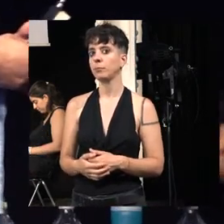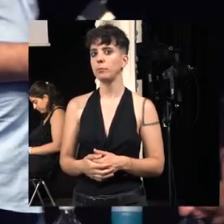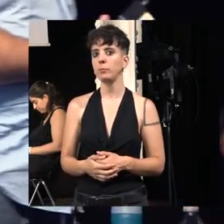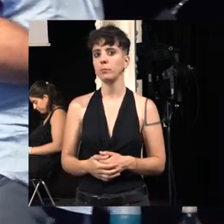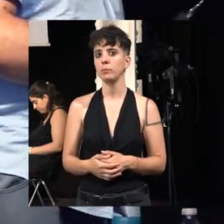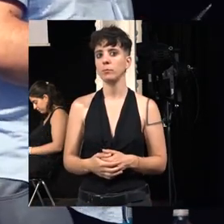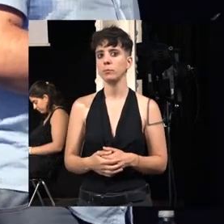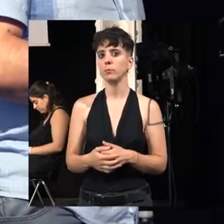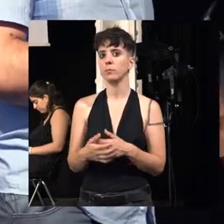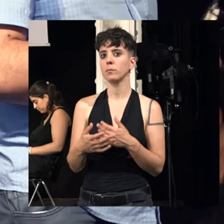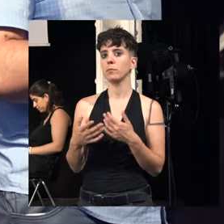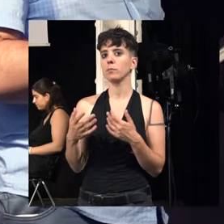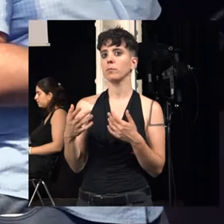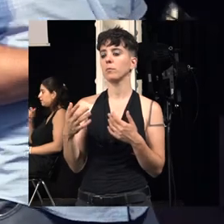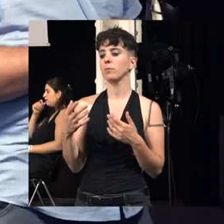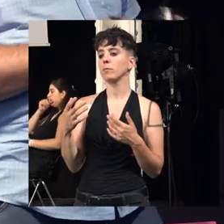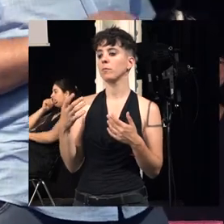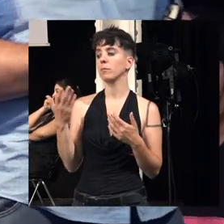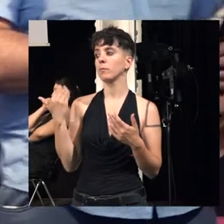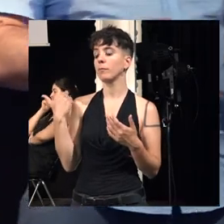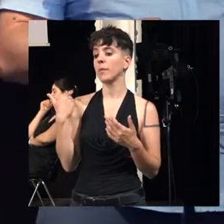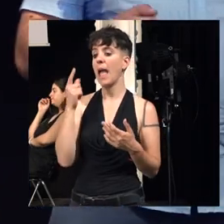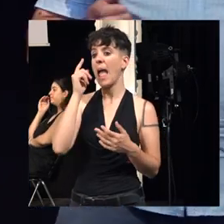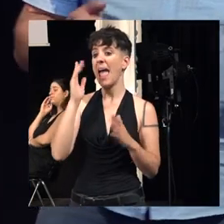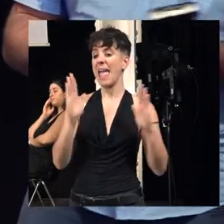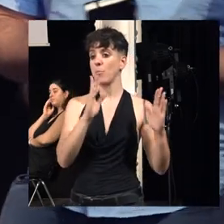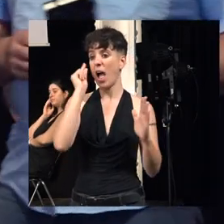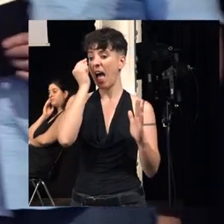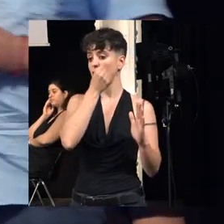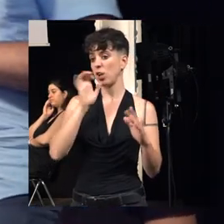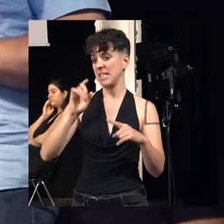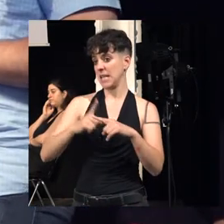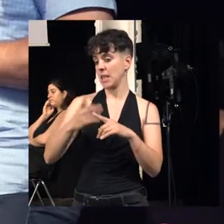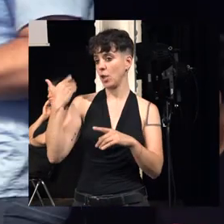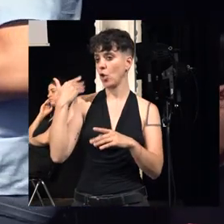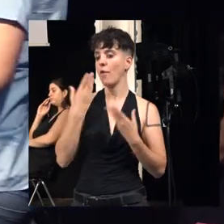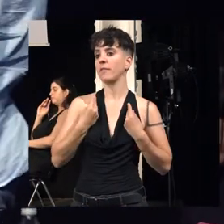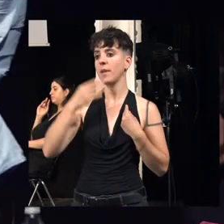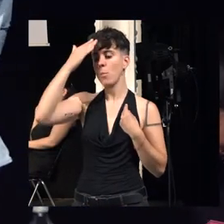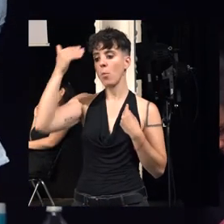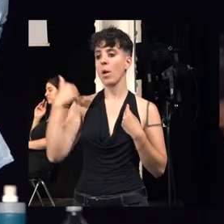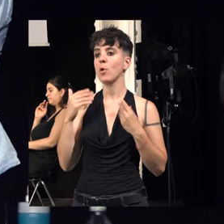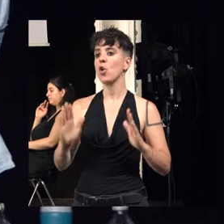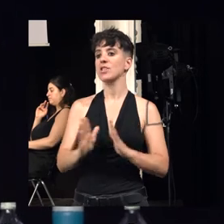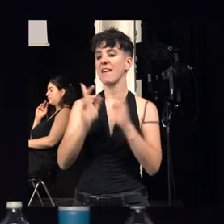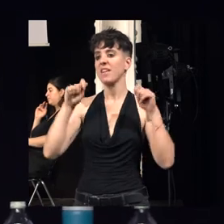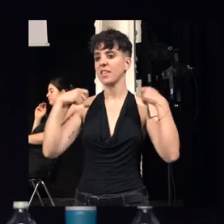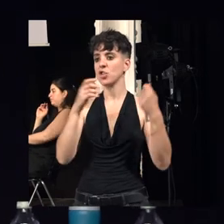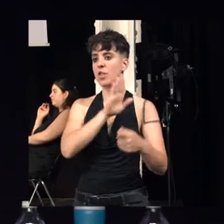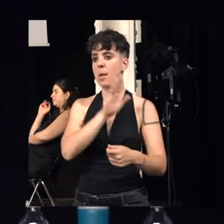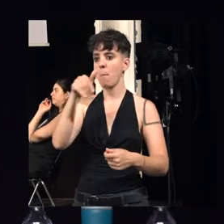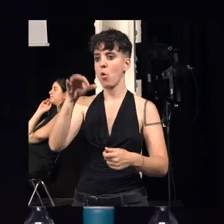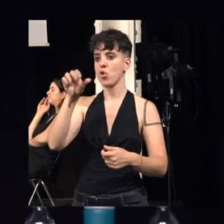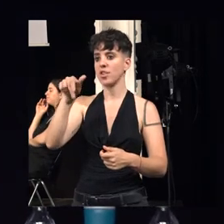En los años en que vivía mi adolescencia, yo vivía en un pueblo que se llamaba San Francisco de Mostazal. Es un